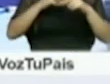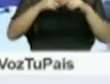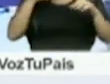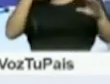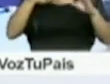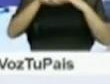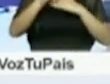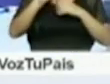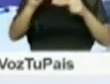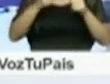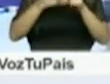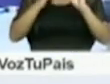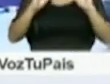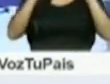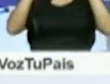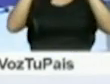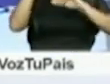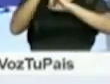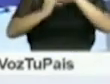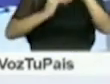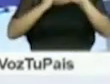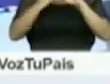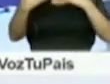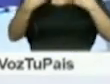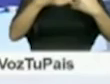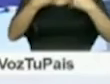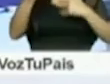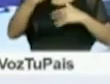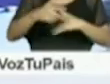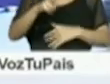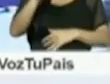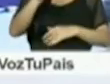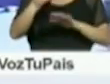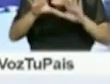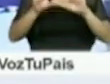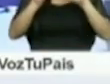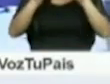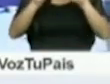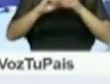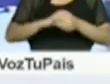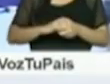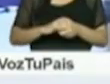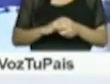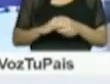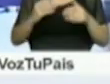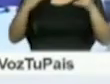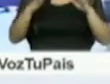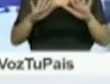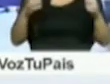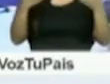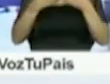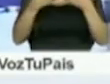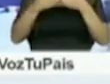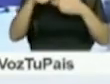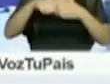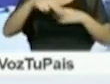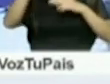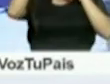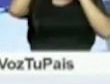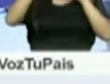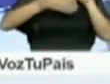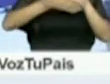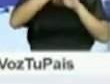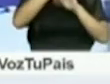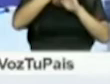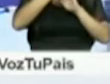inauguración del primer Festival Internacional de Artes Vivas Loja 2016, por lo cual un equipo de nuestro noticiero se